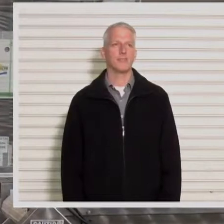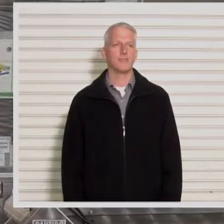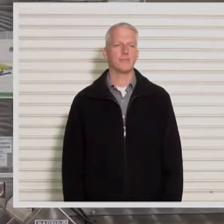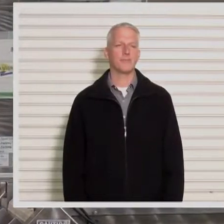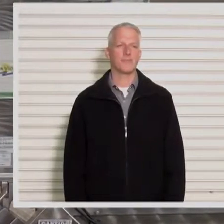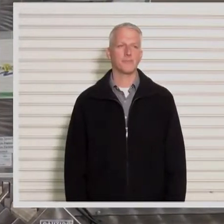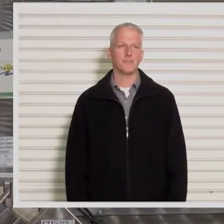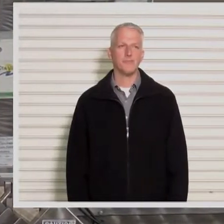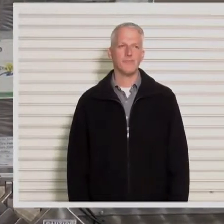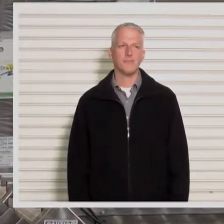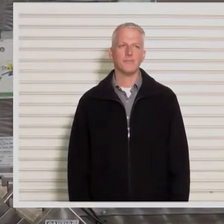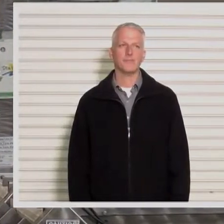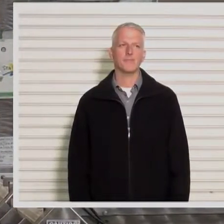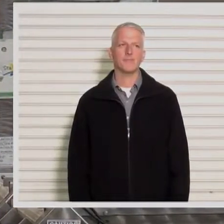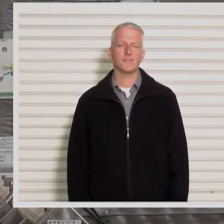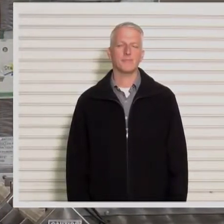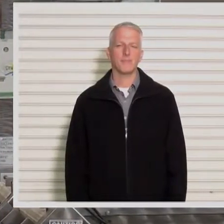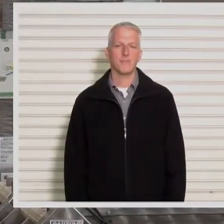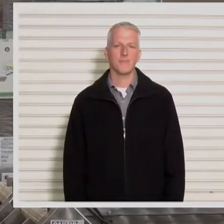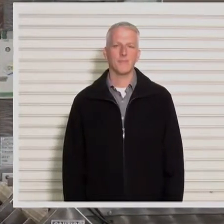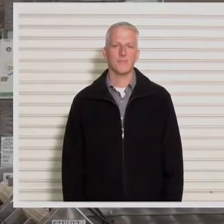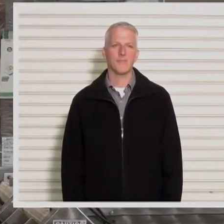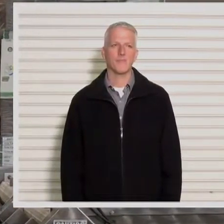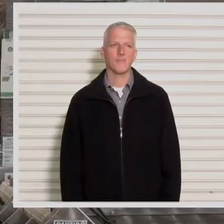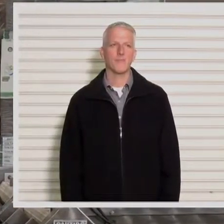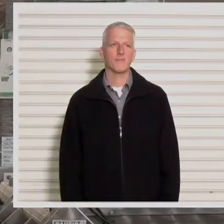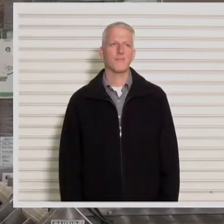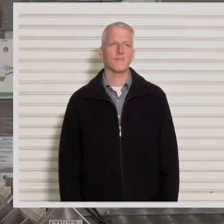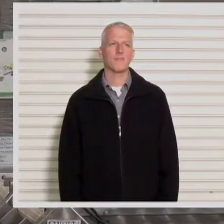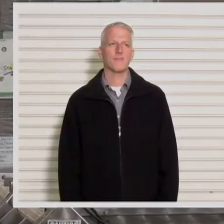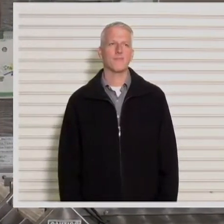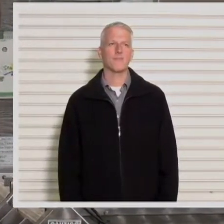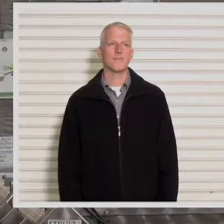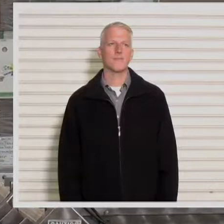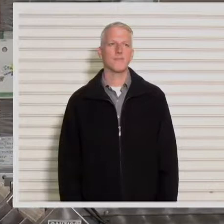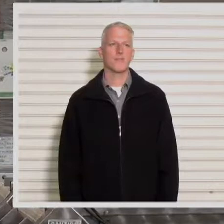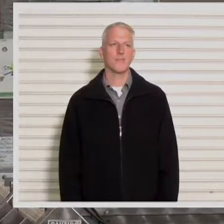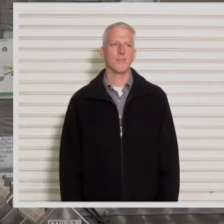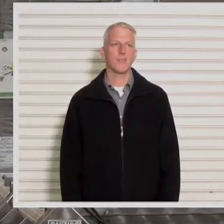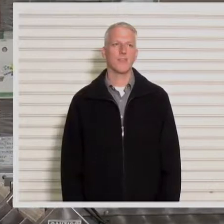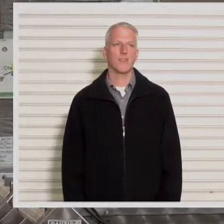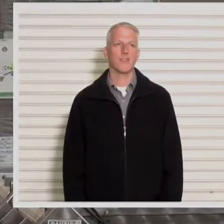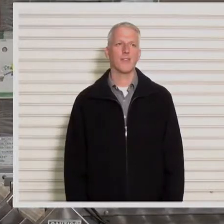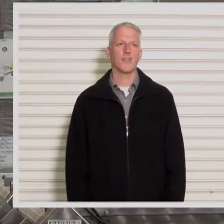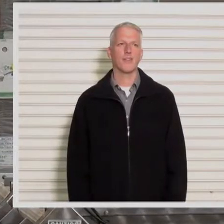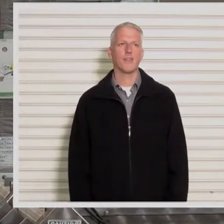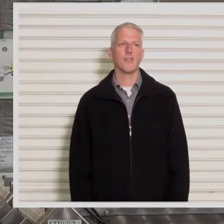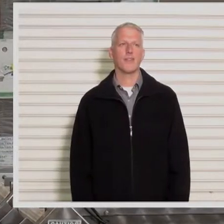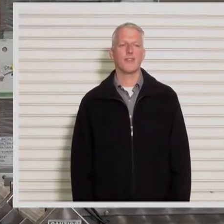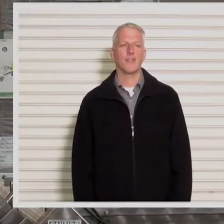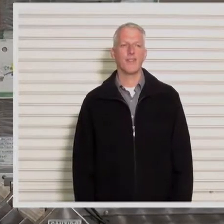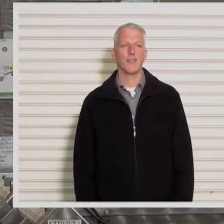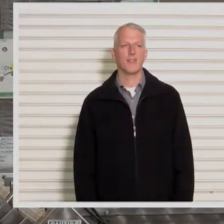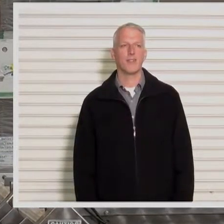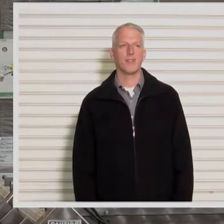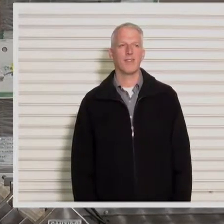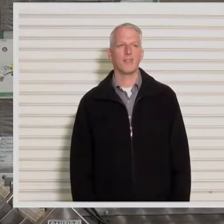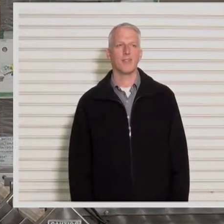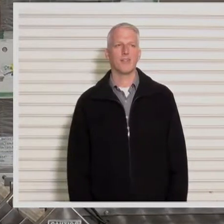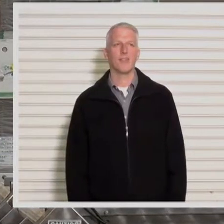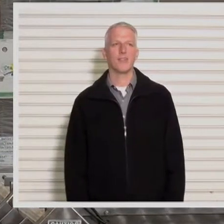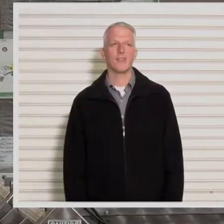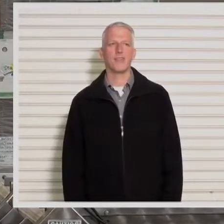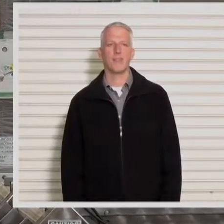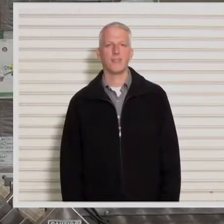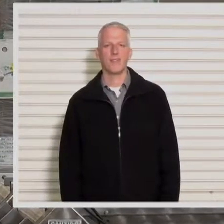esta colaboración que se está tomando a cabo aquí dentro de esta acción que se toma hoy y el trabajo que se está